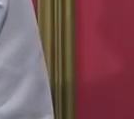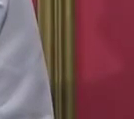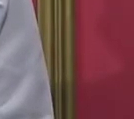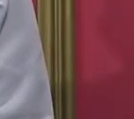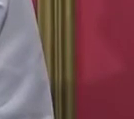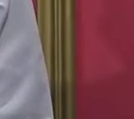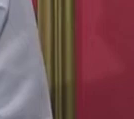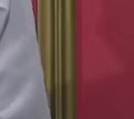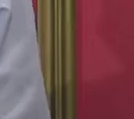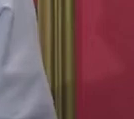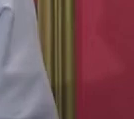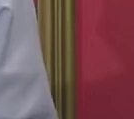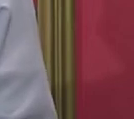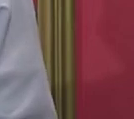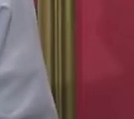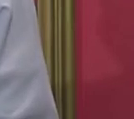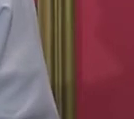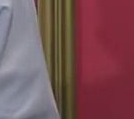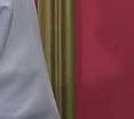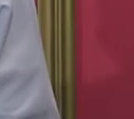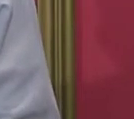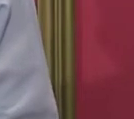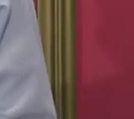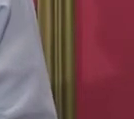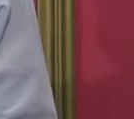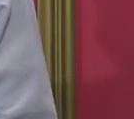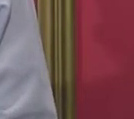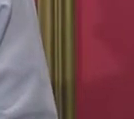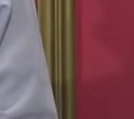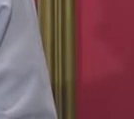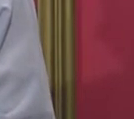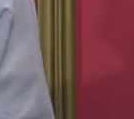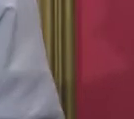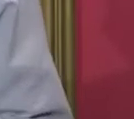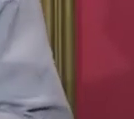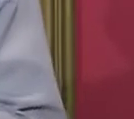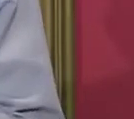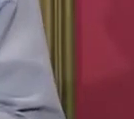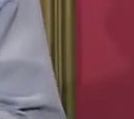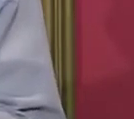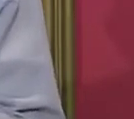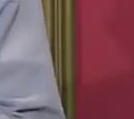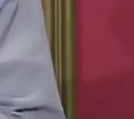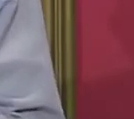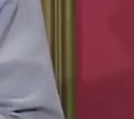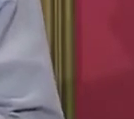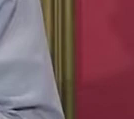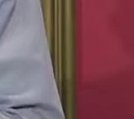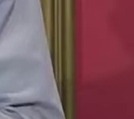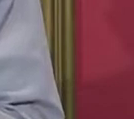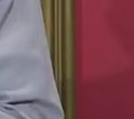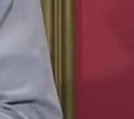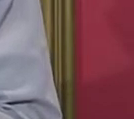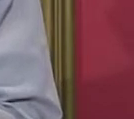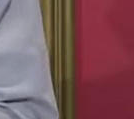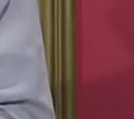que me impactó, lo viví allá en la misión 15 de Maracaibo, un testimonio